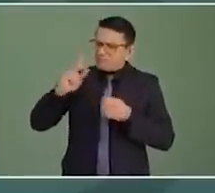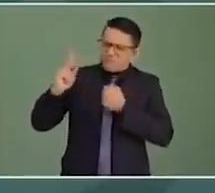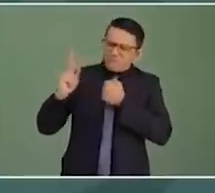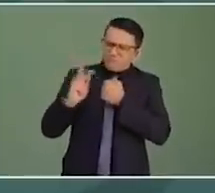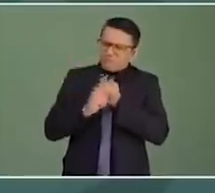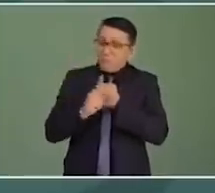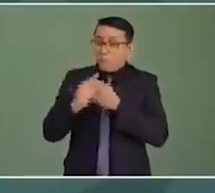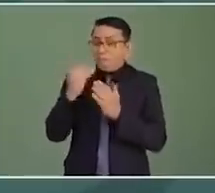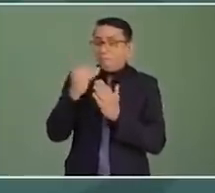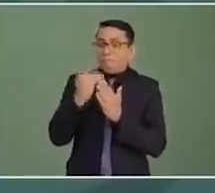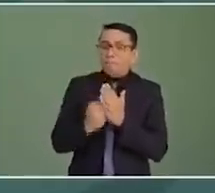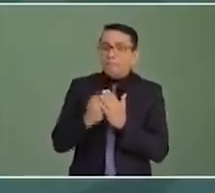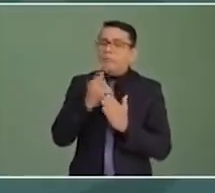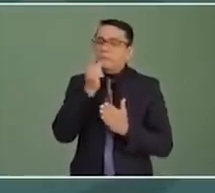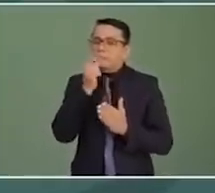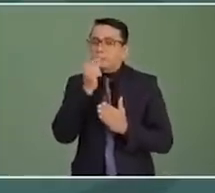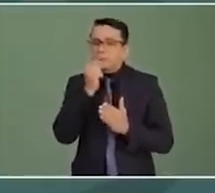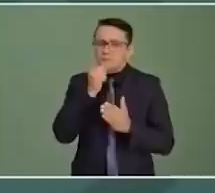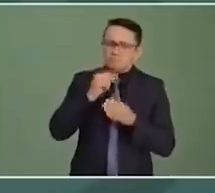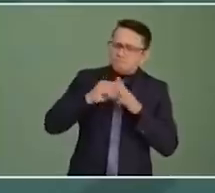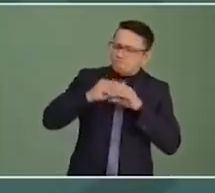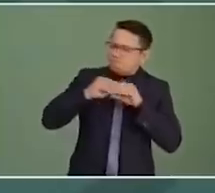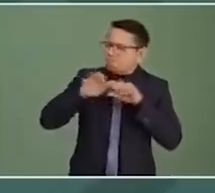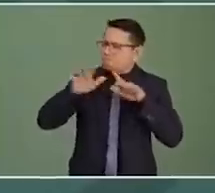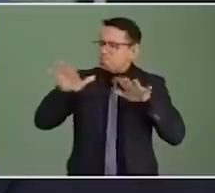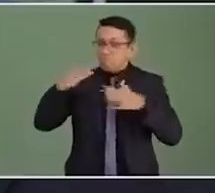policía por habitantes